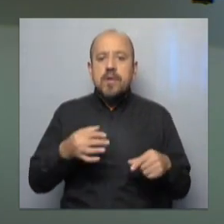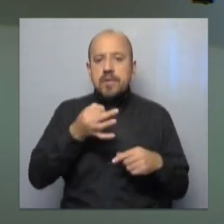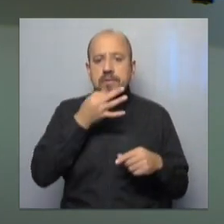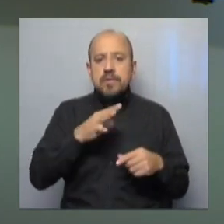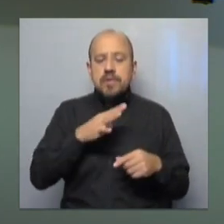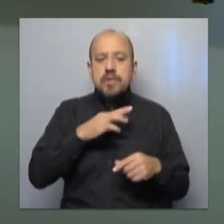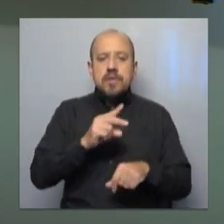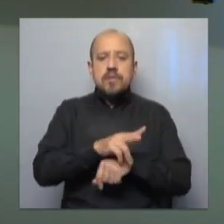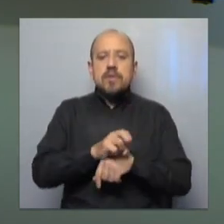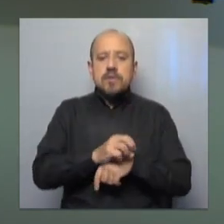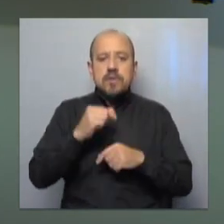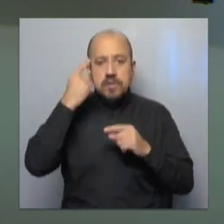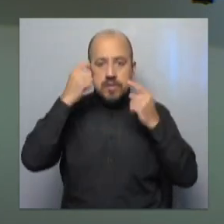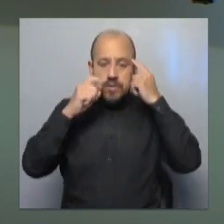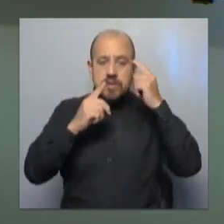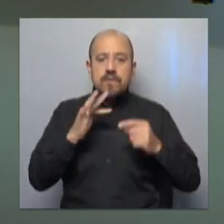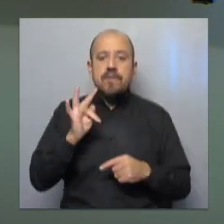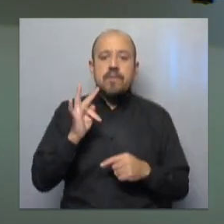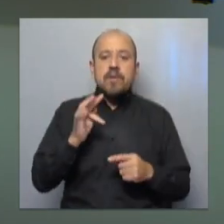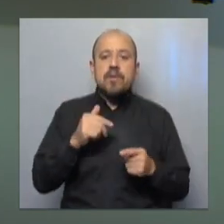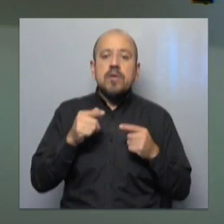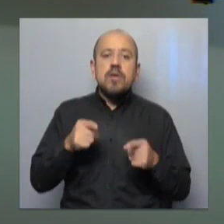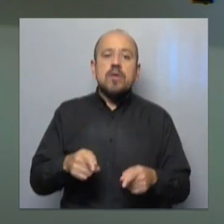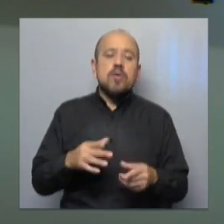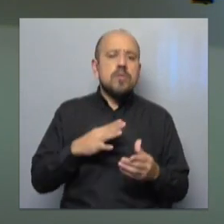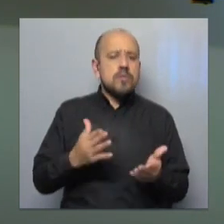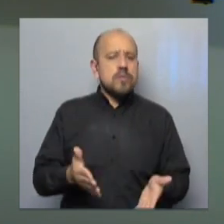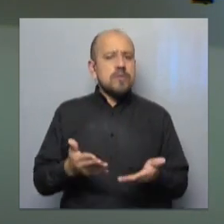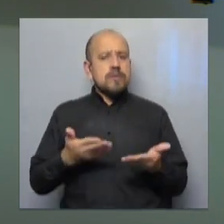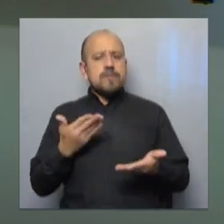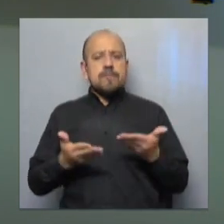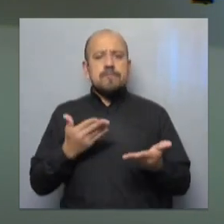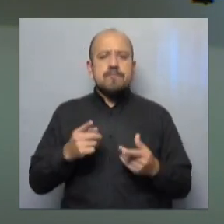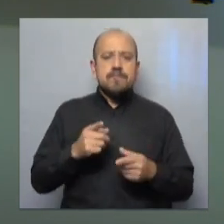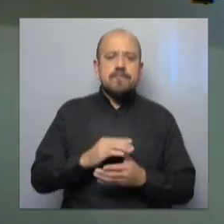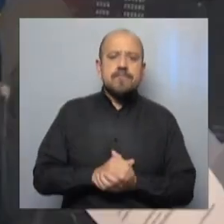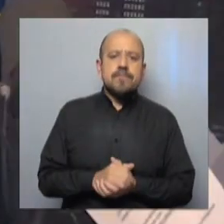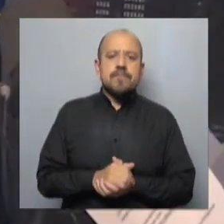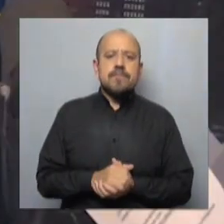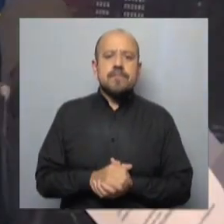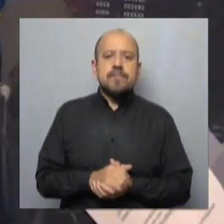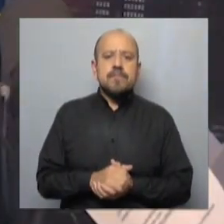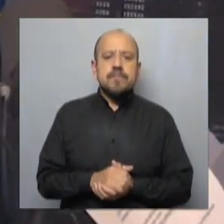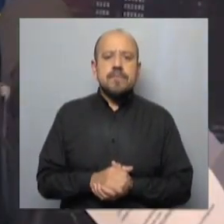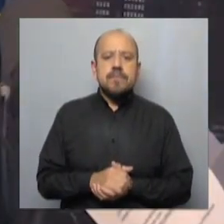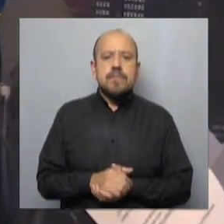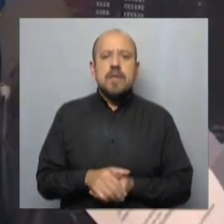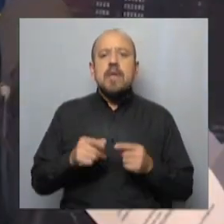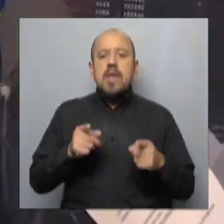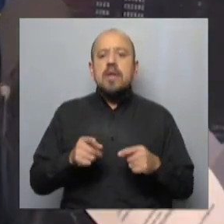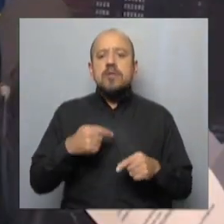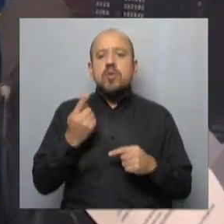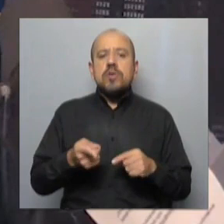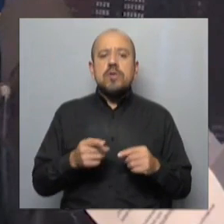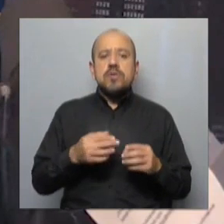hay fiscales que tienen ideología feminista y esto generó malestar en la gremial es ha sido otras polémicas